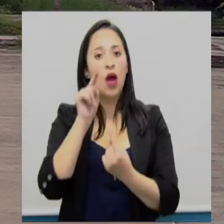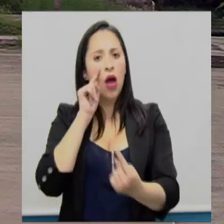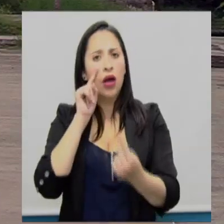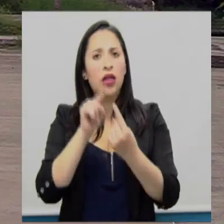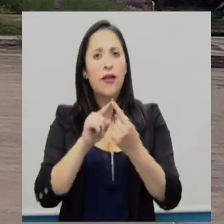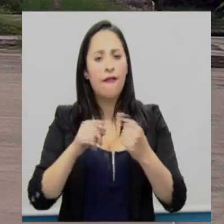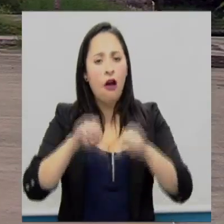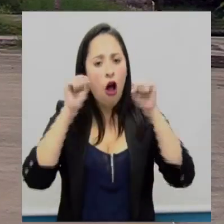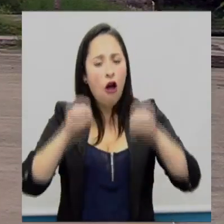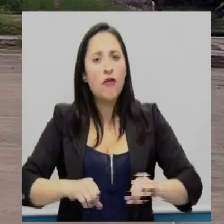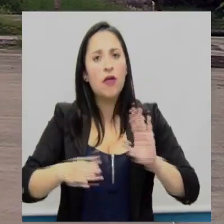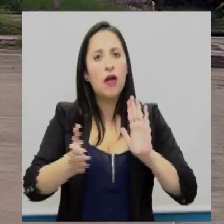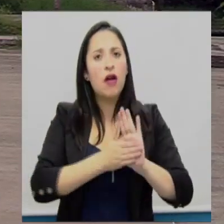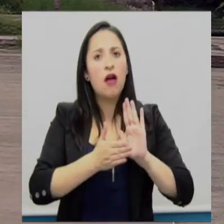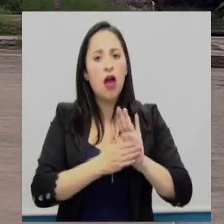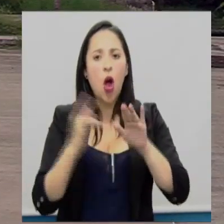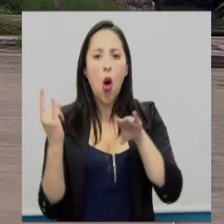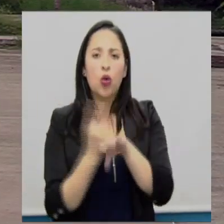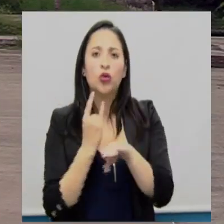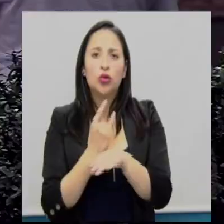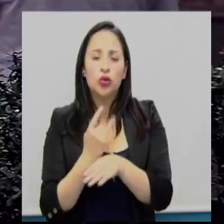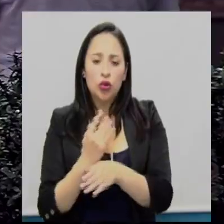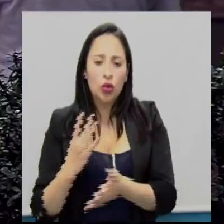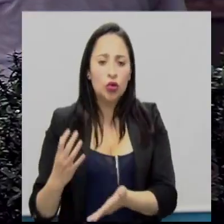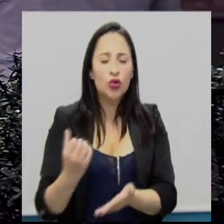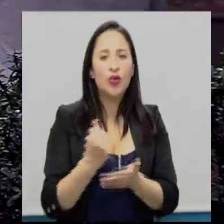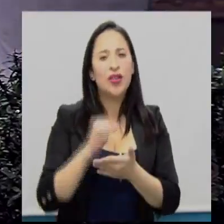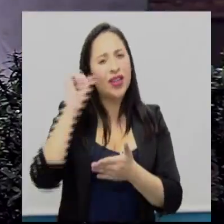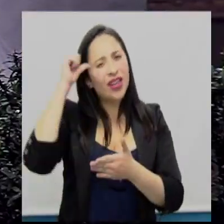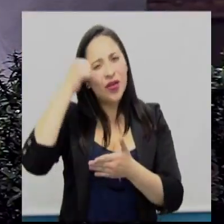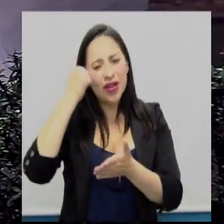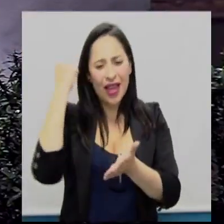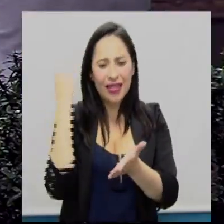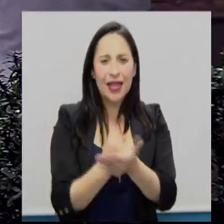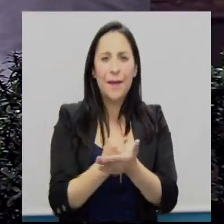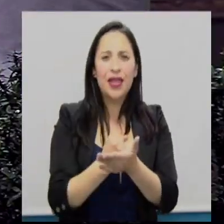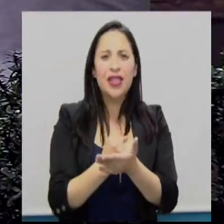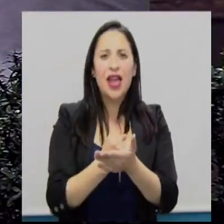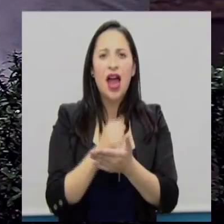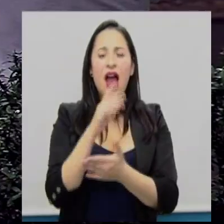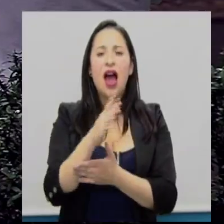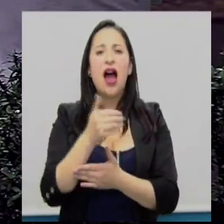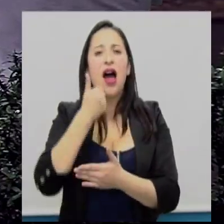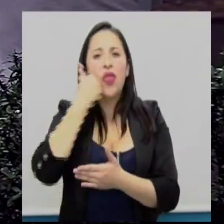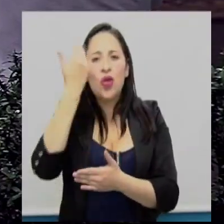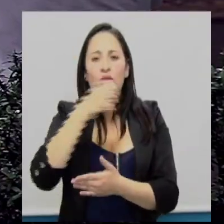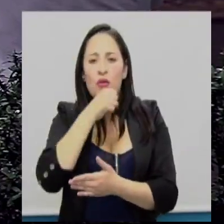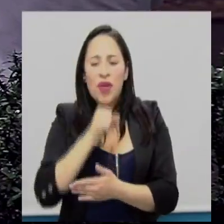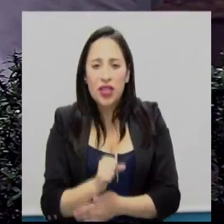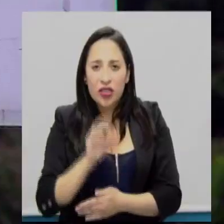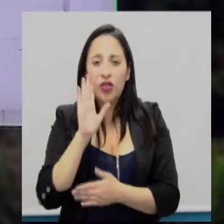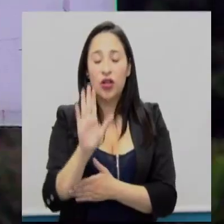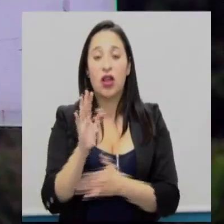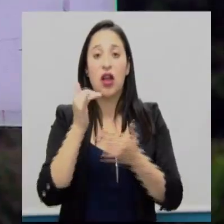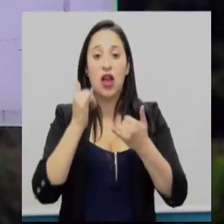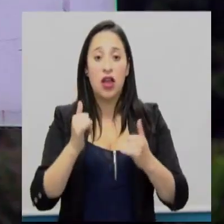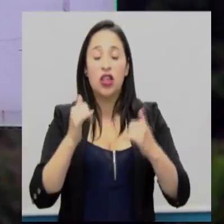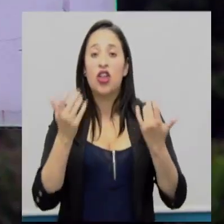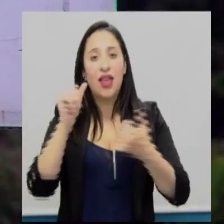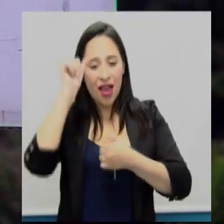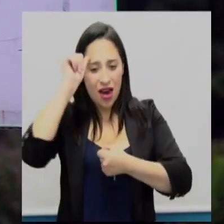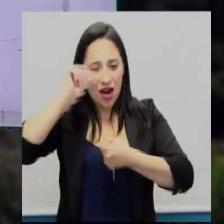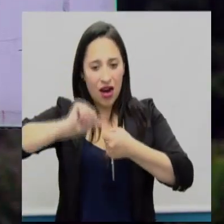Con el fin de corroborar la utilización de los recursos obtenidos con la estampilla pro adulto mayor en el departamento de Arauca, la